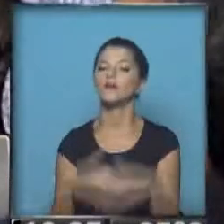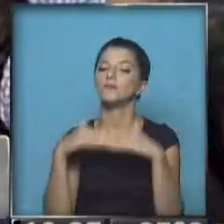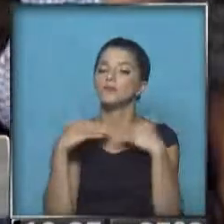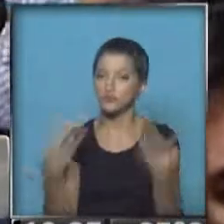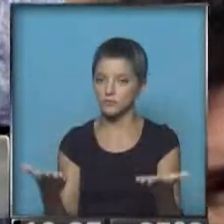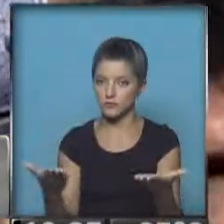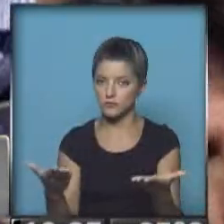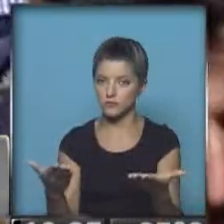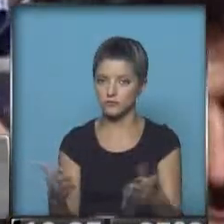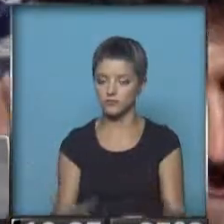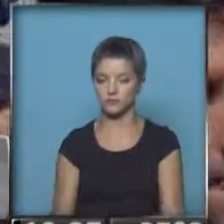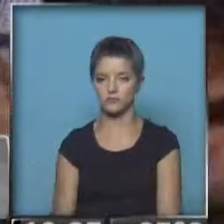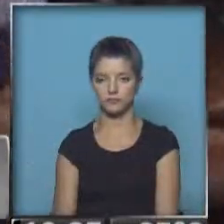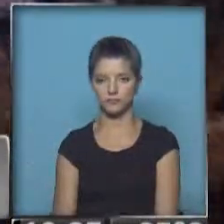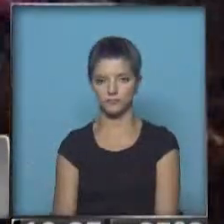Entonces,